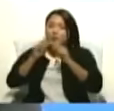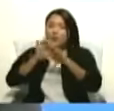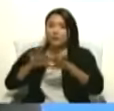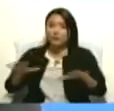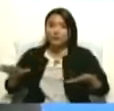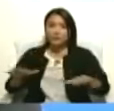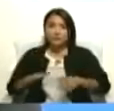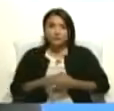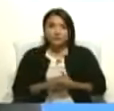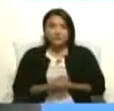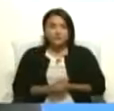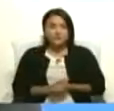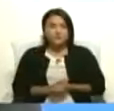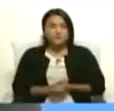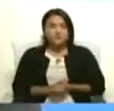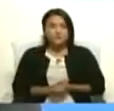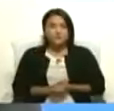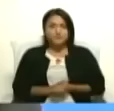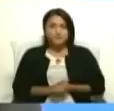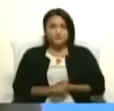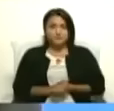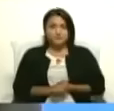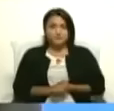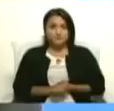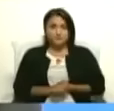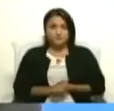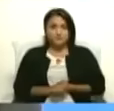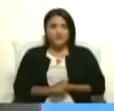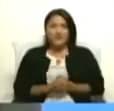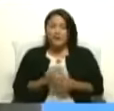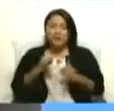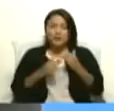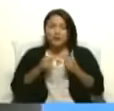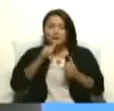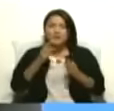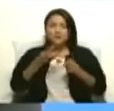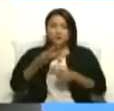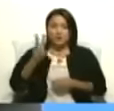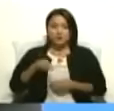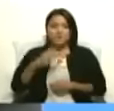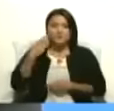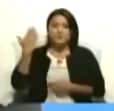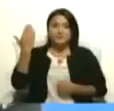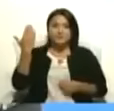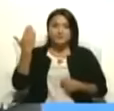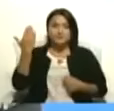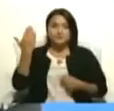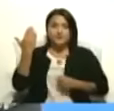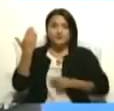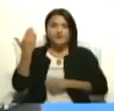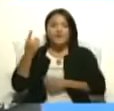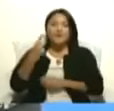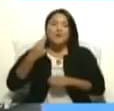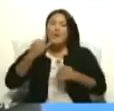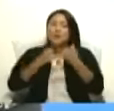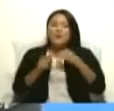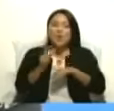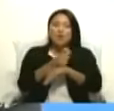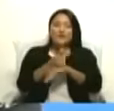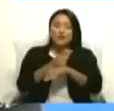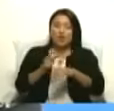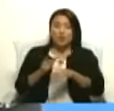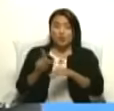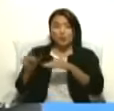lo dicen los grandes medios de comunicación y quién cierra la faena el gobierno de guyan